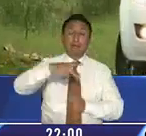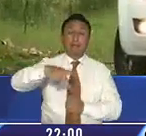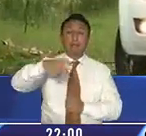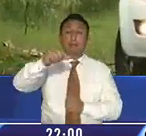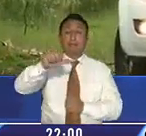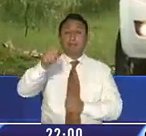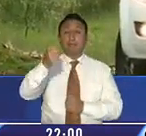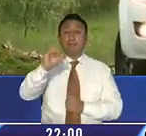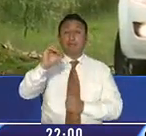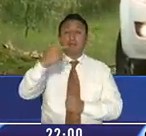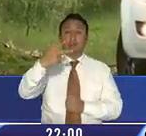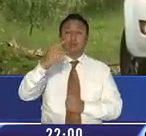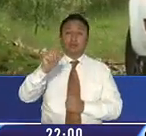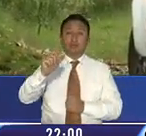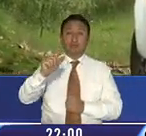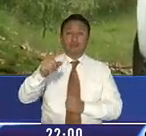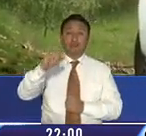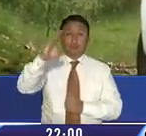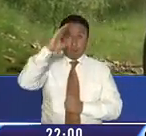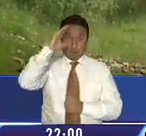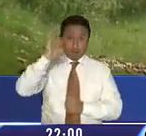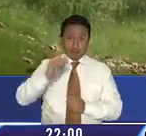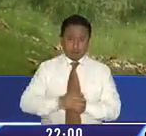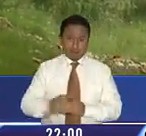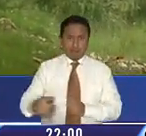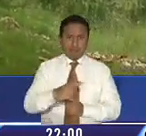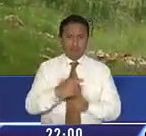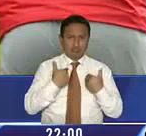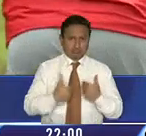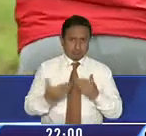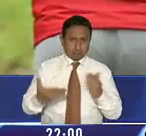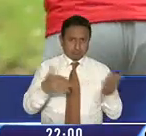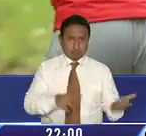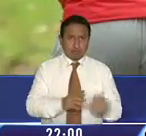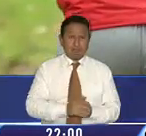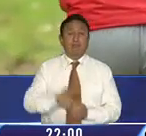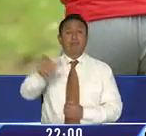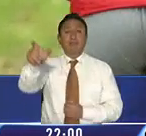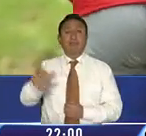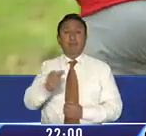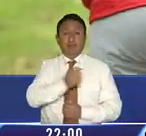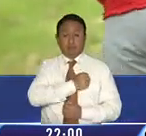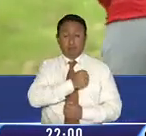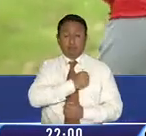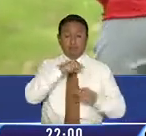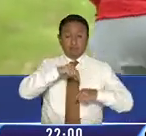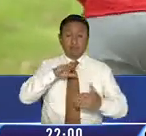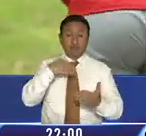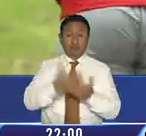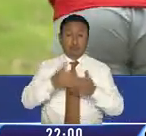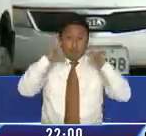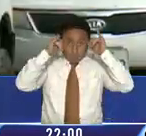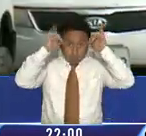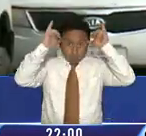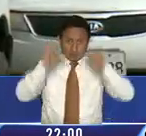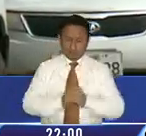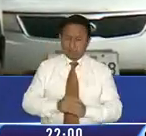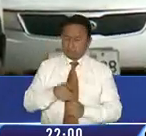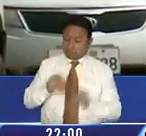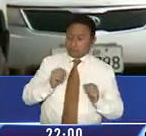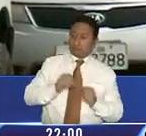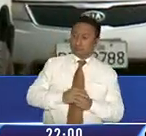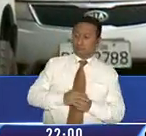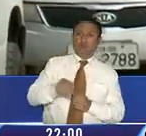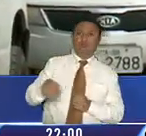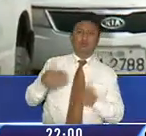desplegaron unidades especiales de la policía para confirmar su muerte. El dueño de una finca que llegaba a ver sus vacas se topó con el